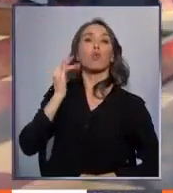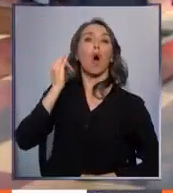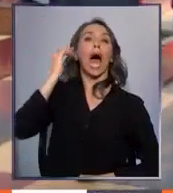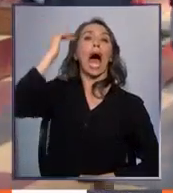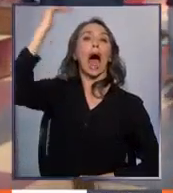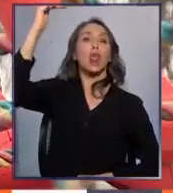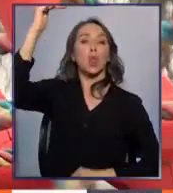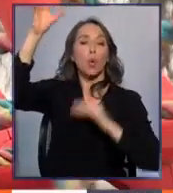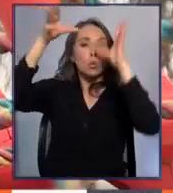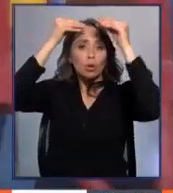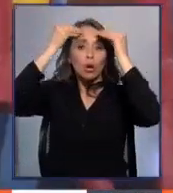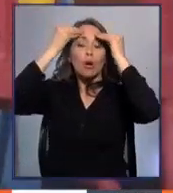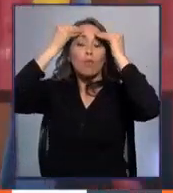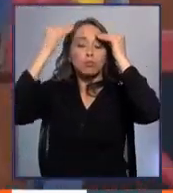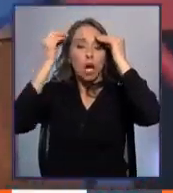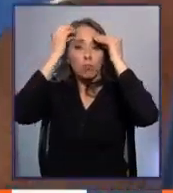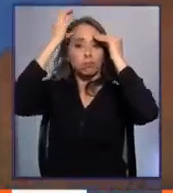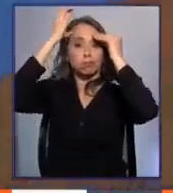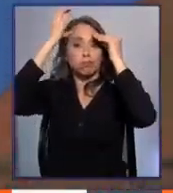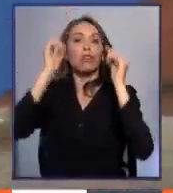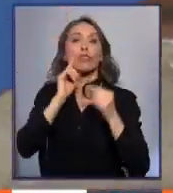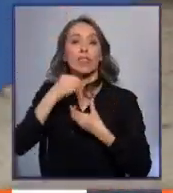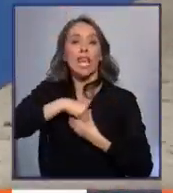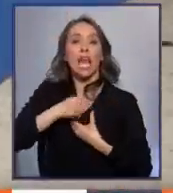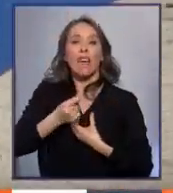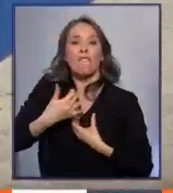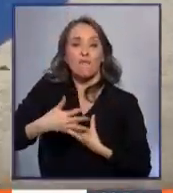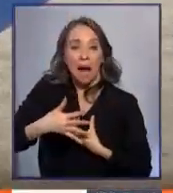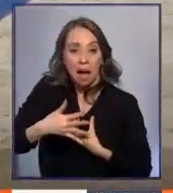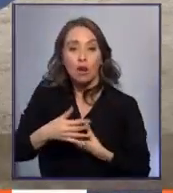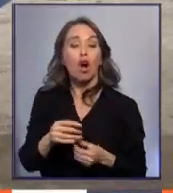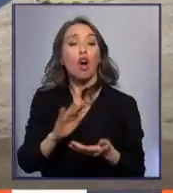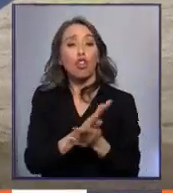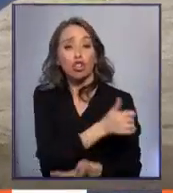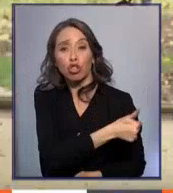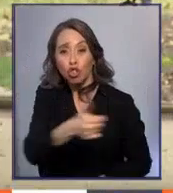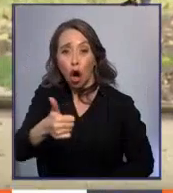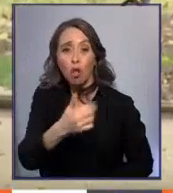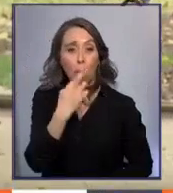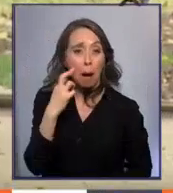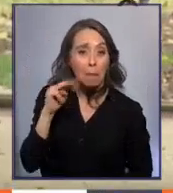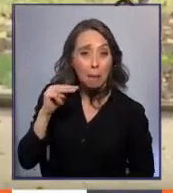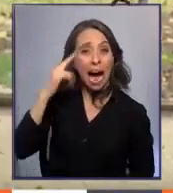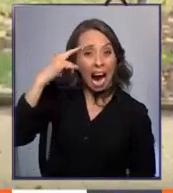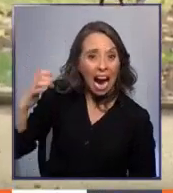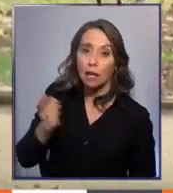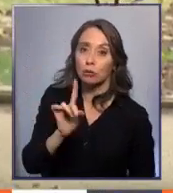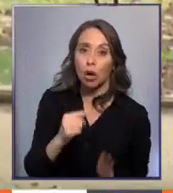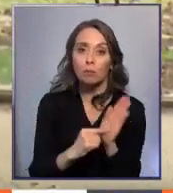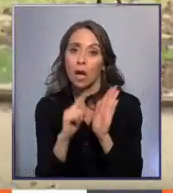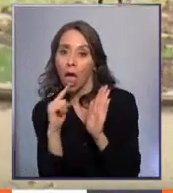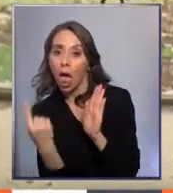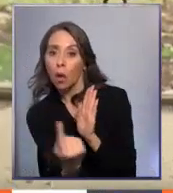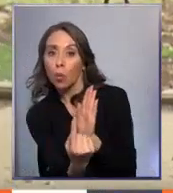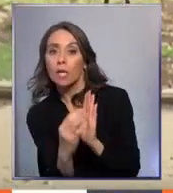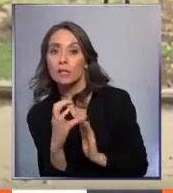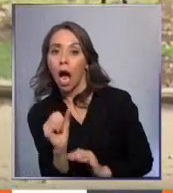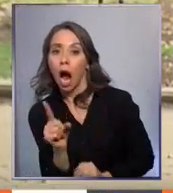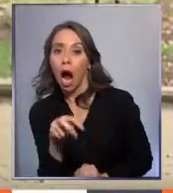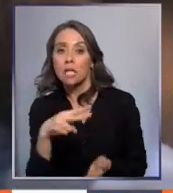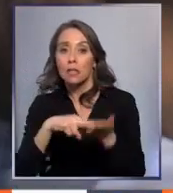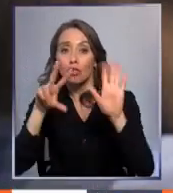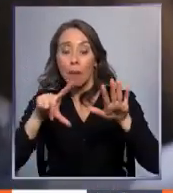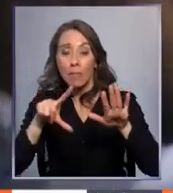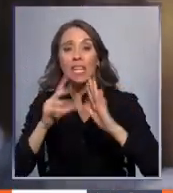valores, conocimientos. Pero no todos los padres creen eso. De acuerdo a la encuesta CACEN 2017 sobre